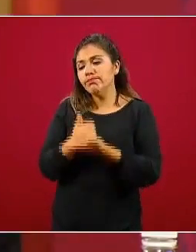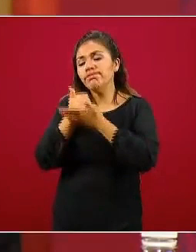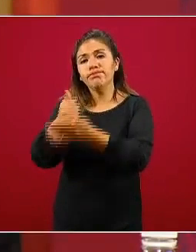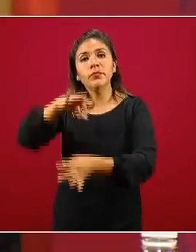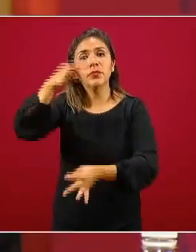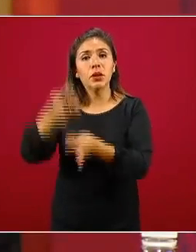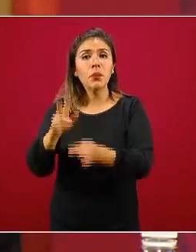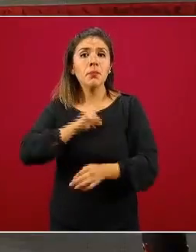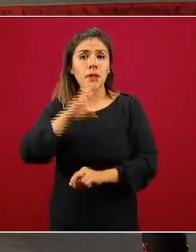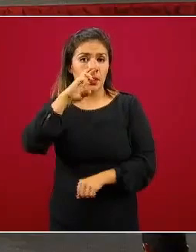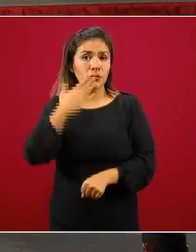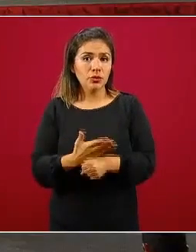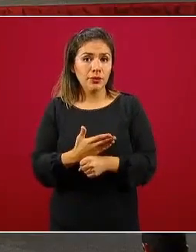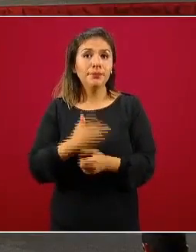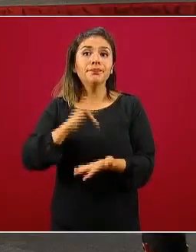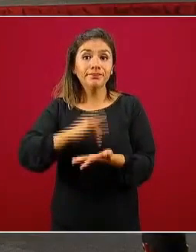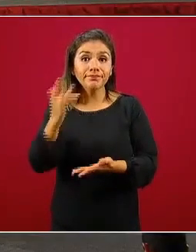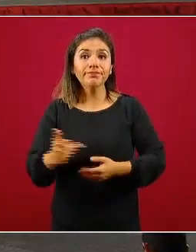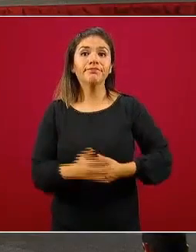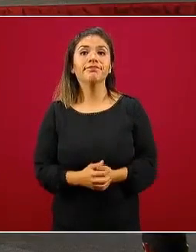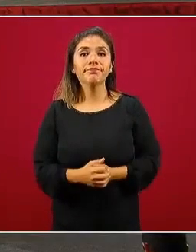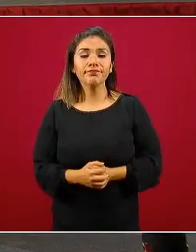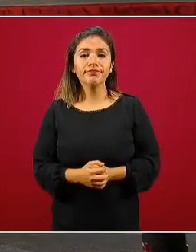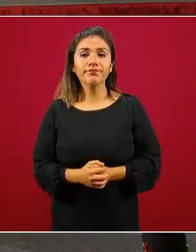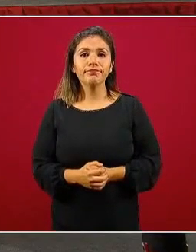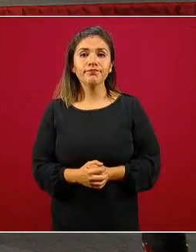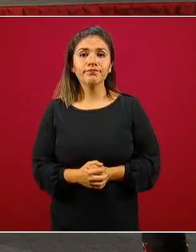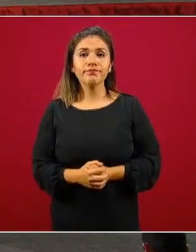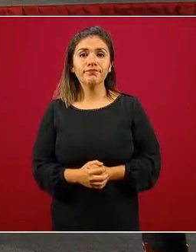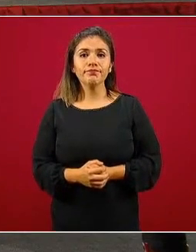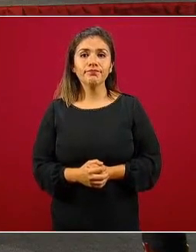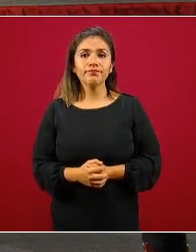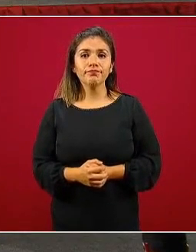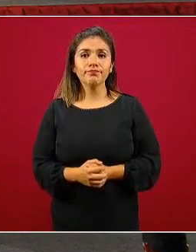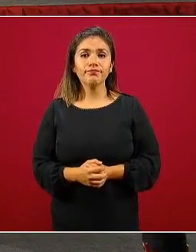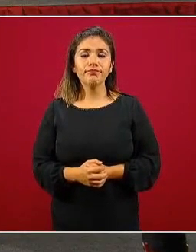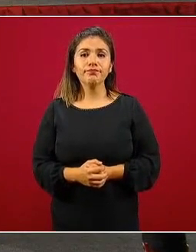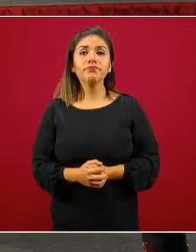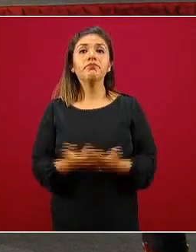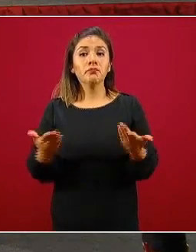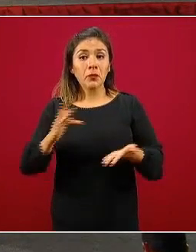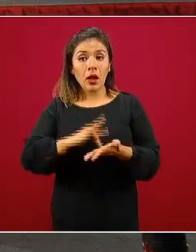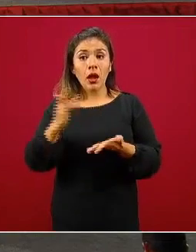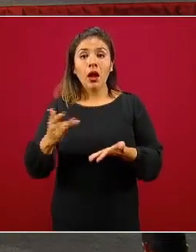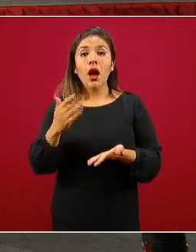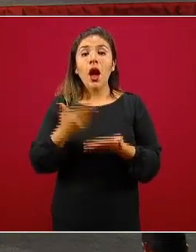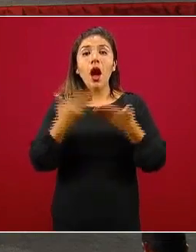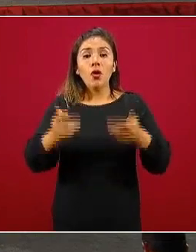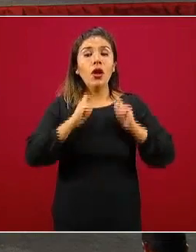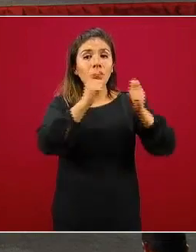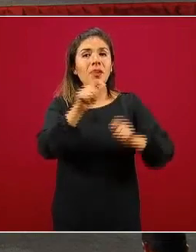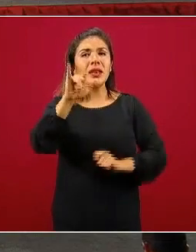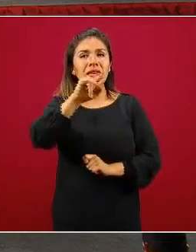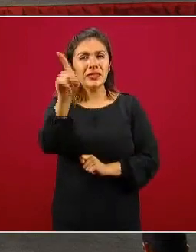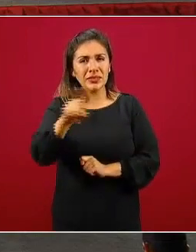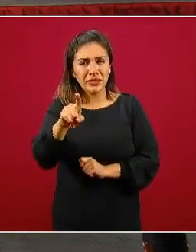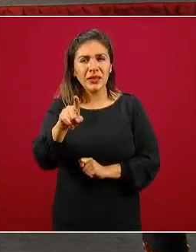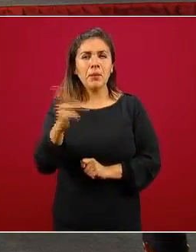nuestra responsabilidad. Muchas gracias, Marcelina. Gracias, estimado Zoe. Vamos a darle la palabra a Liz, a usted,